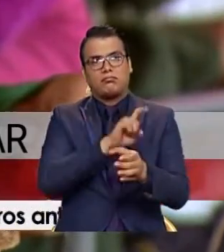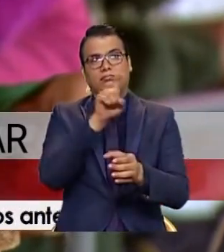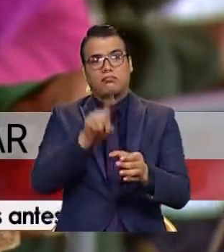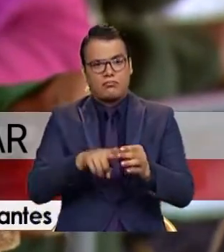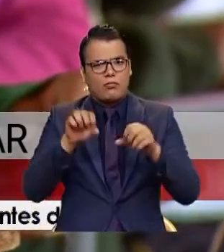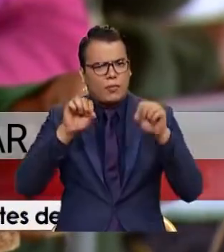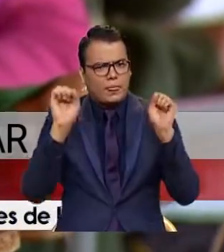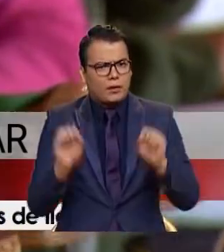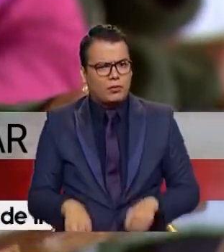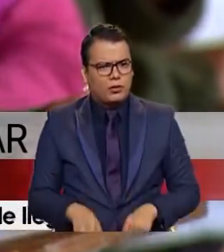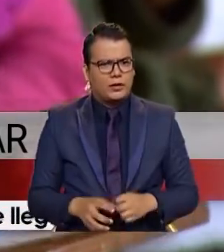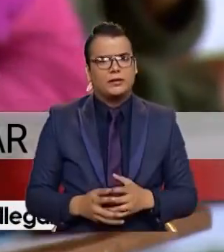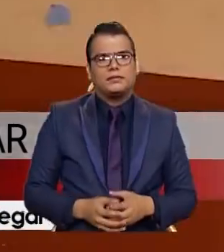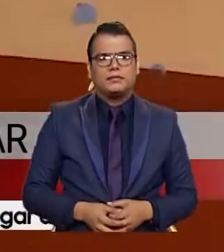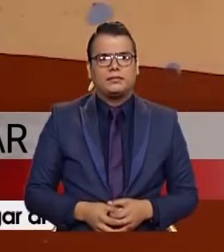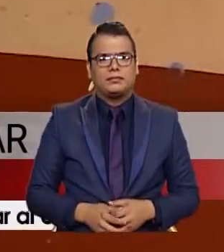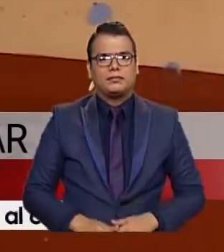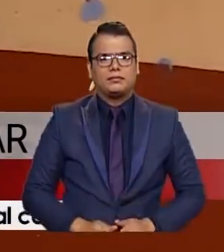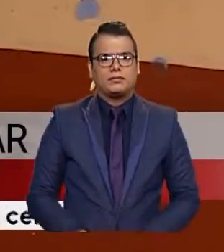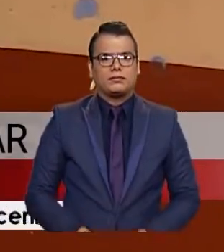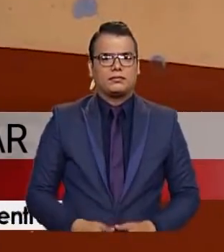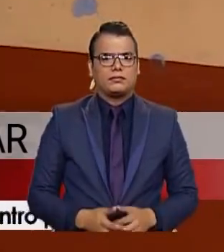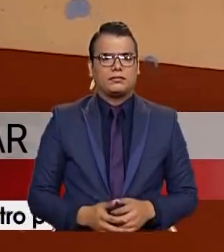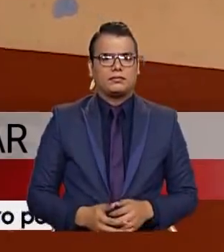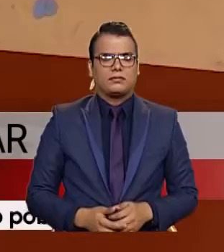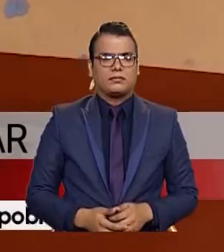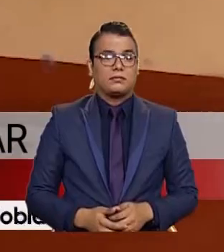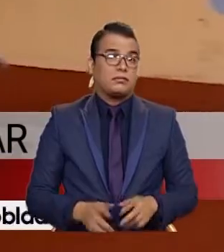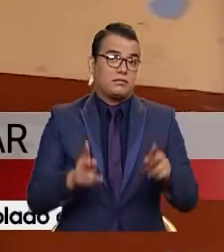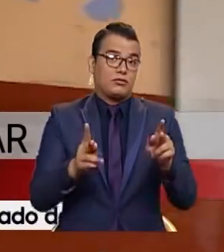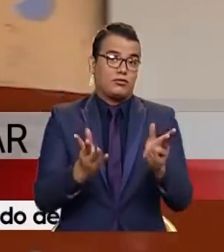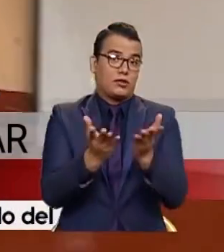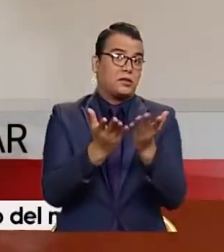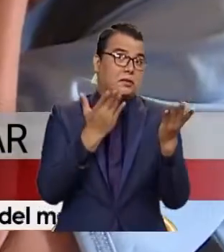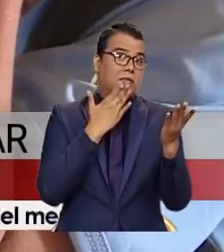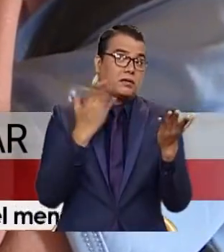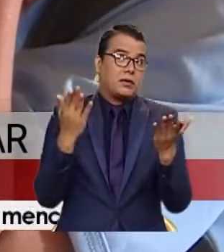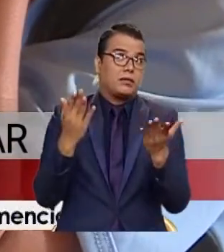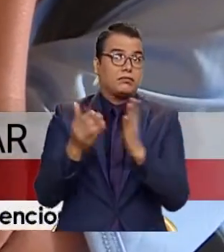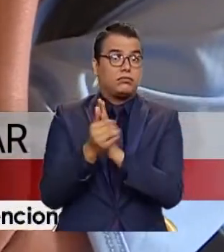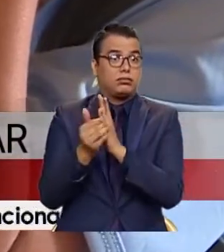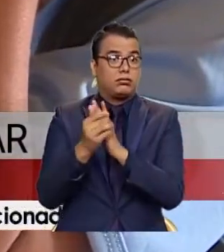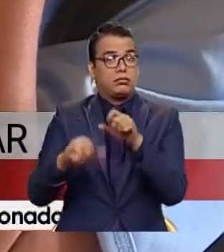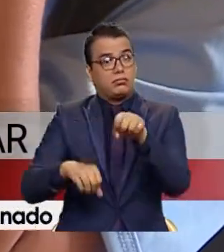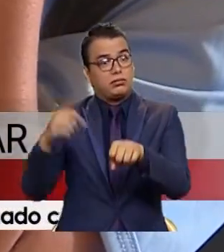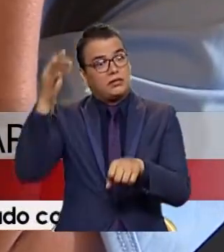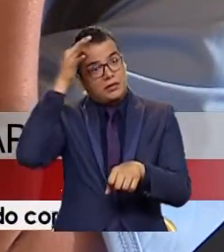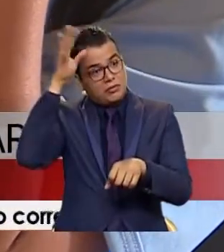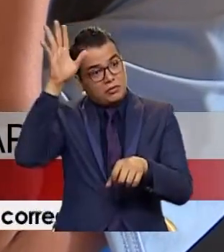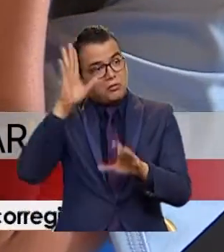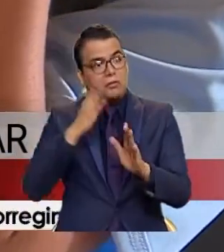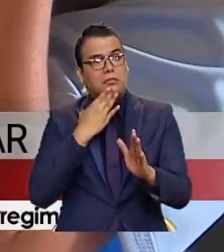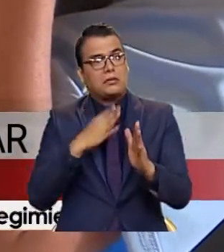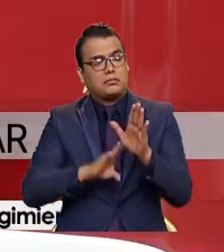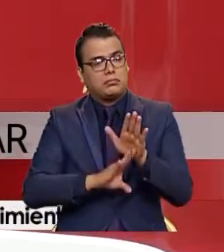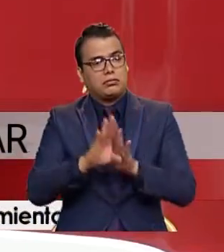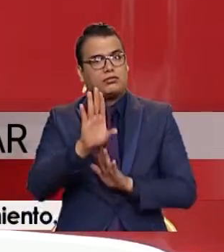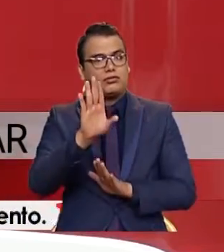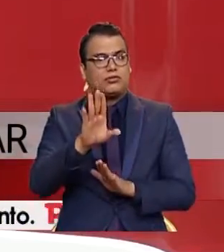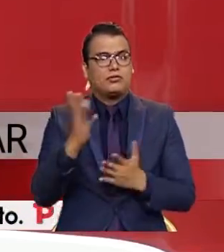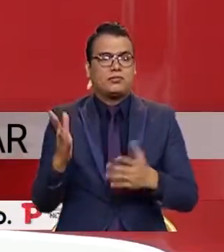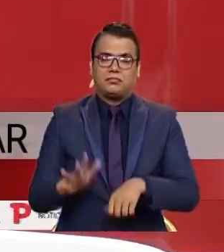además por ser también de buen estudiante resulte muy buen ciclista y también porque al campeón por supuesto para el proyecto estamos generando un